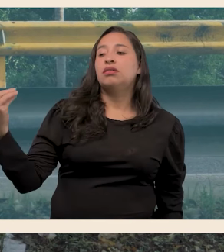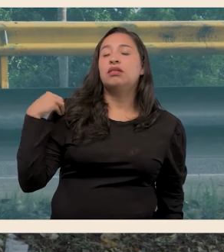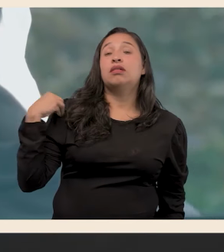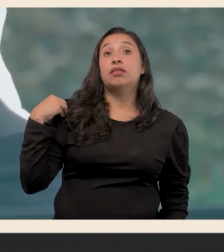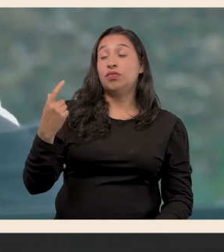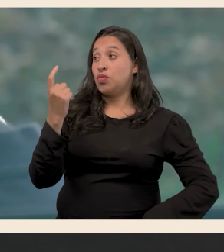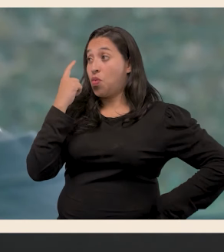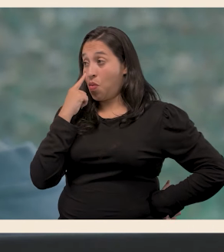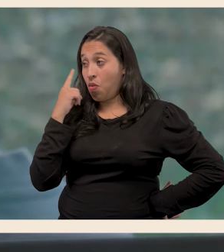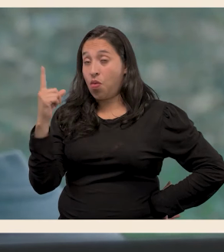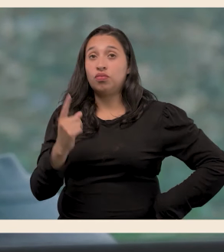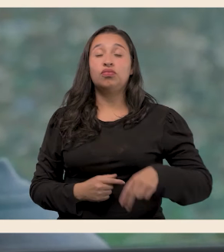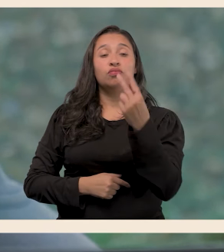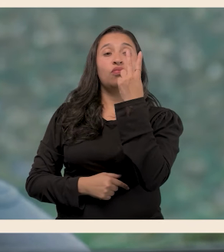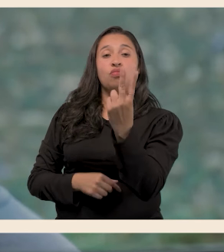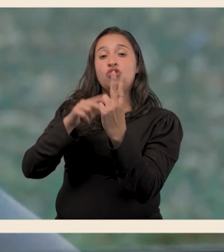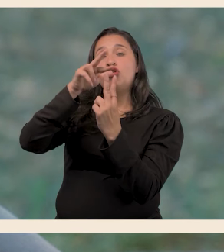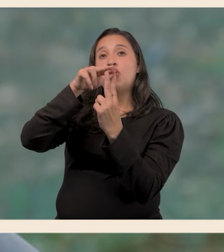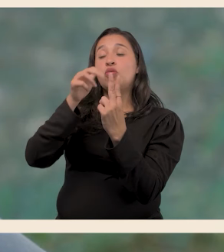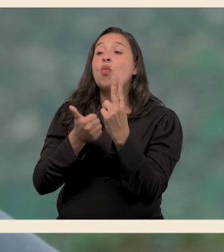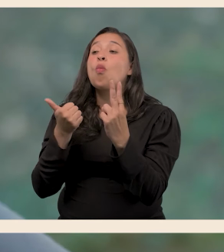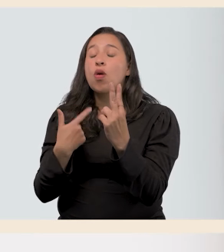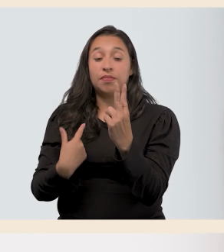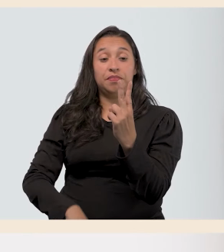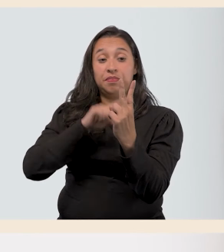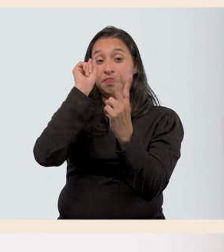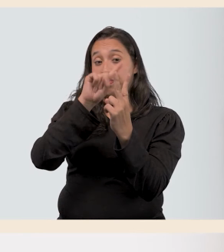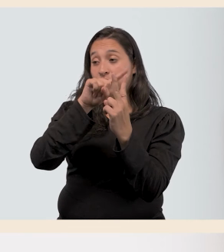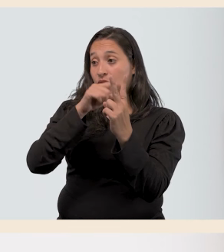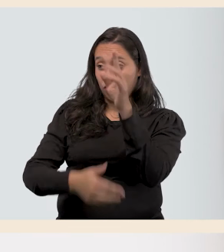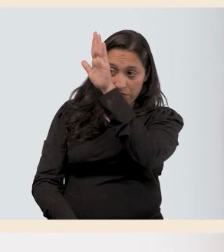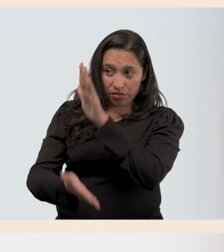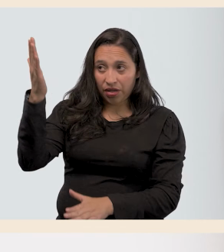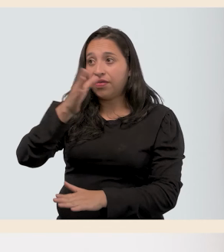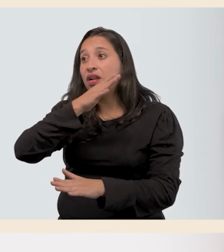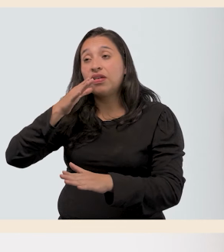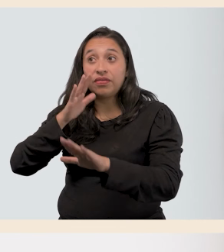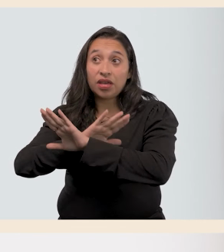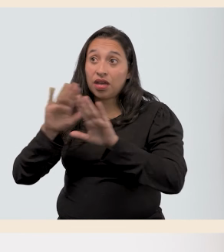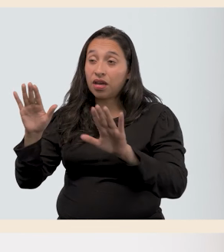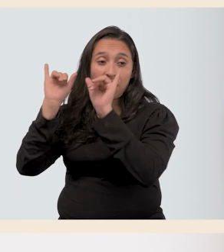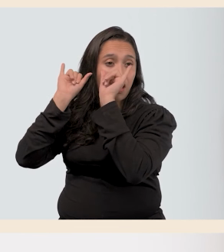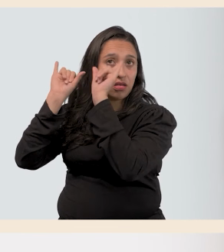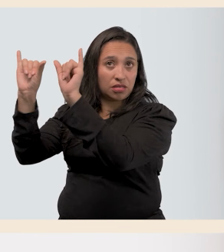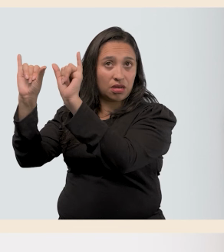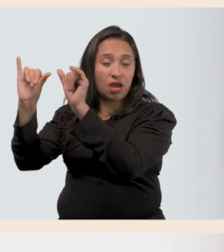y me dijeron, bueno, mire, tiene dos opciones. Una, se va a la finca y no baja